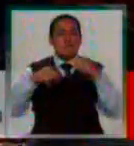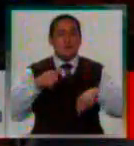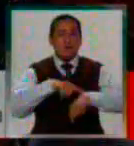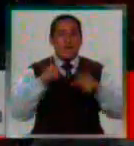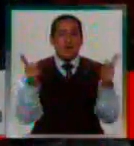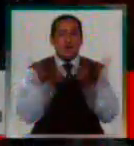más